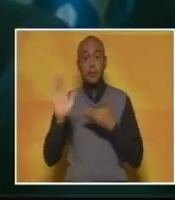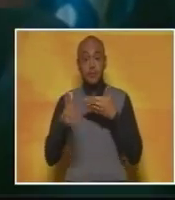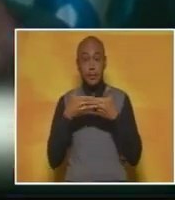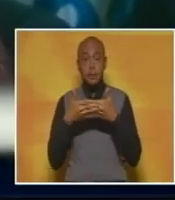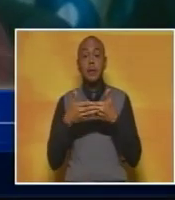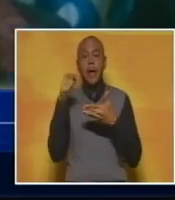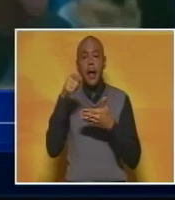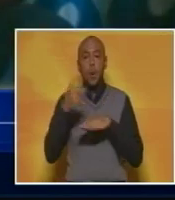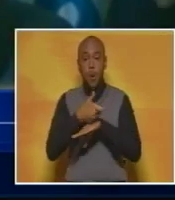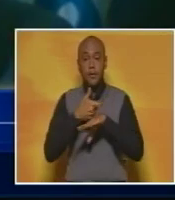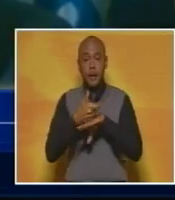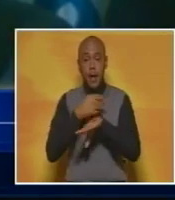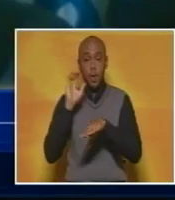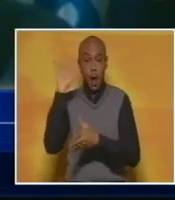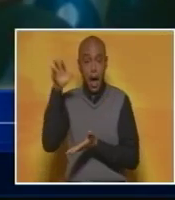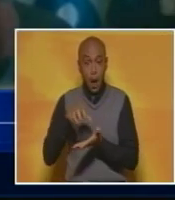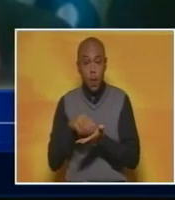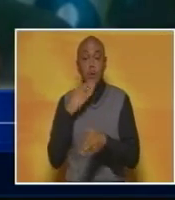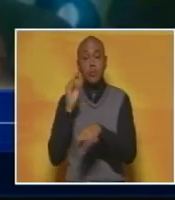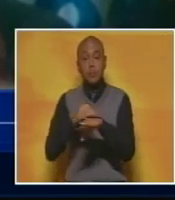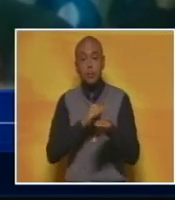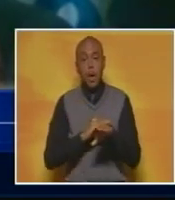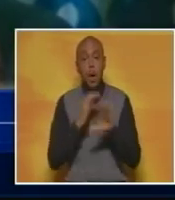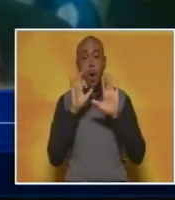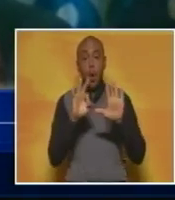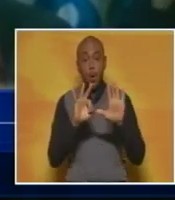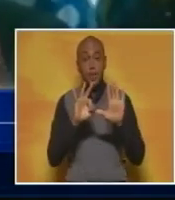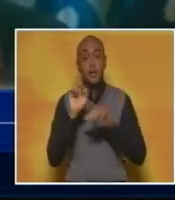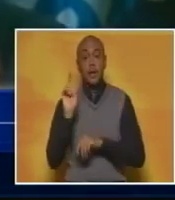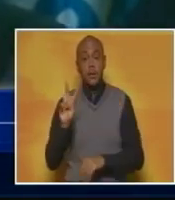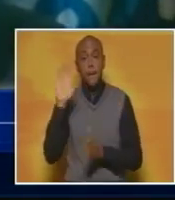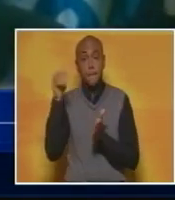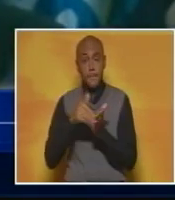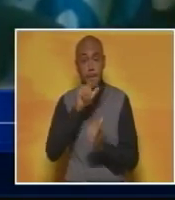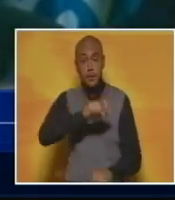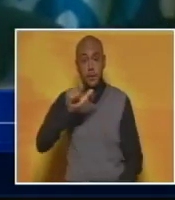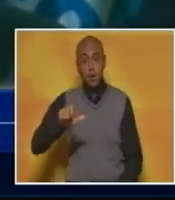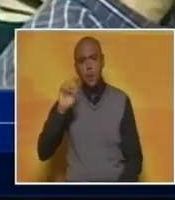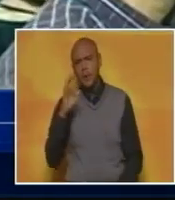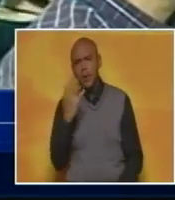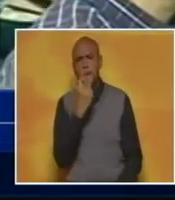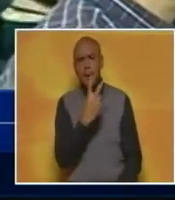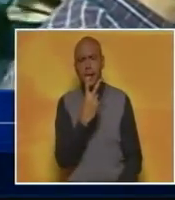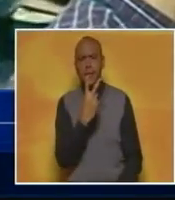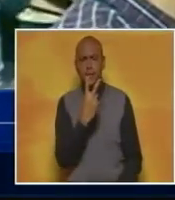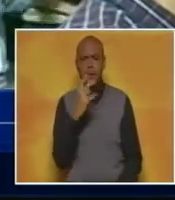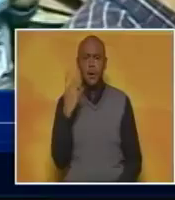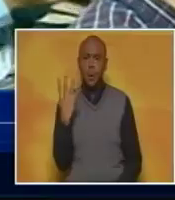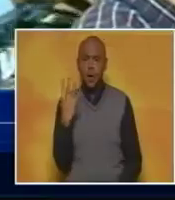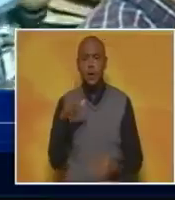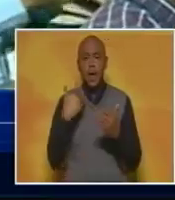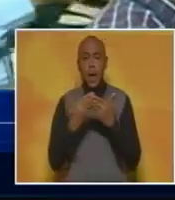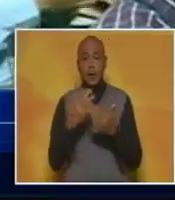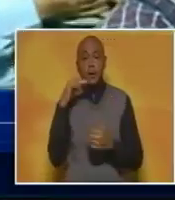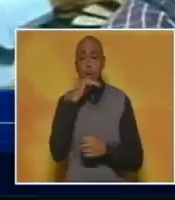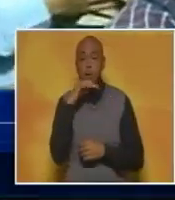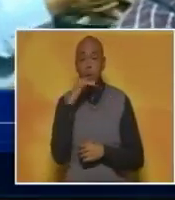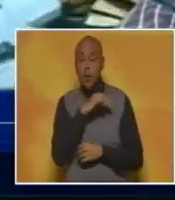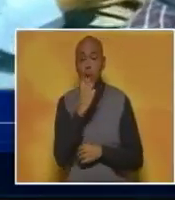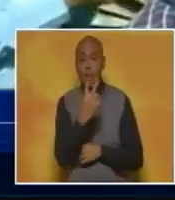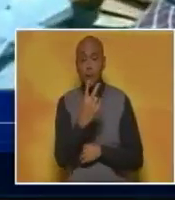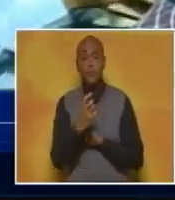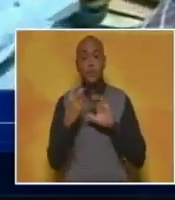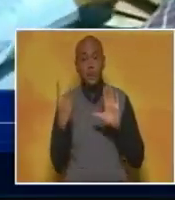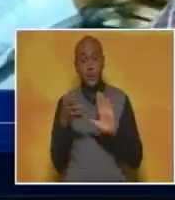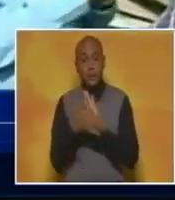gobernador indicó que más de 82.000 personas participaron en la actividad que se realizó del 24 al 27 de octubre en la base aérea